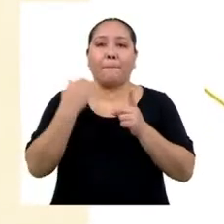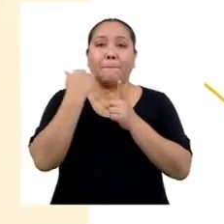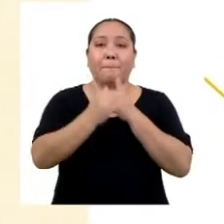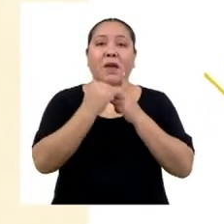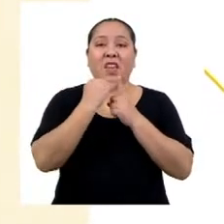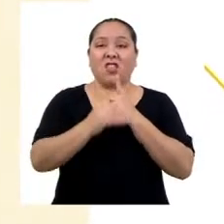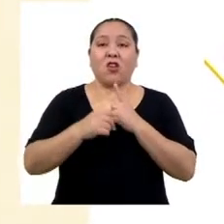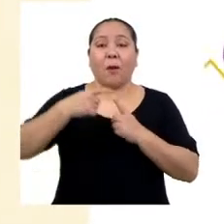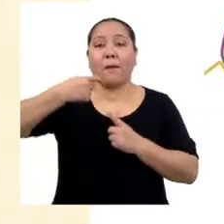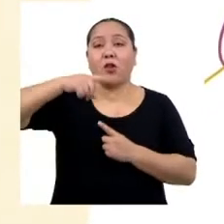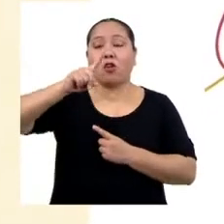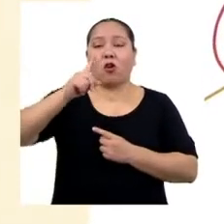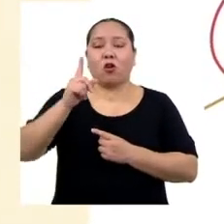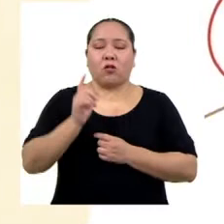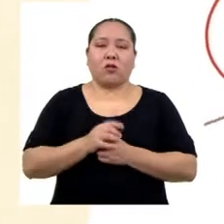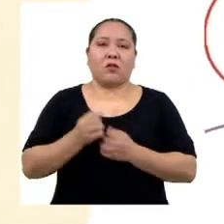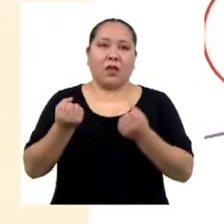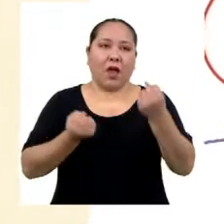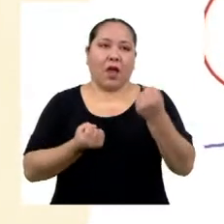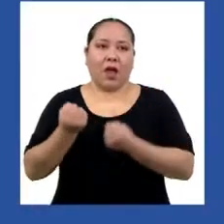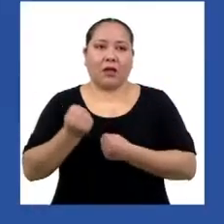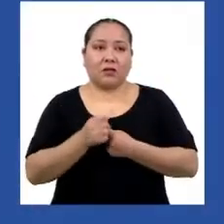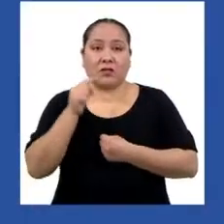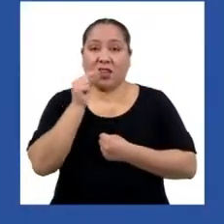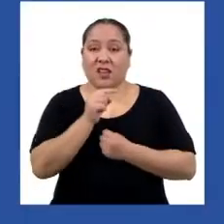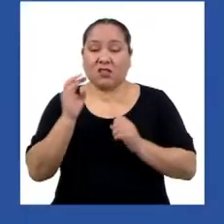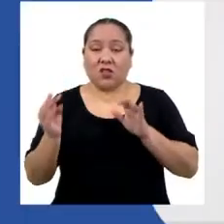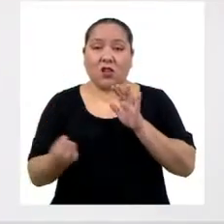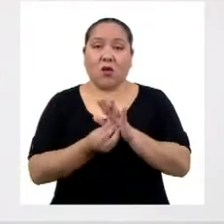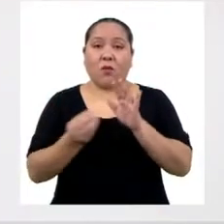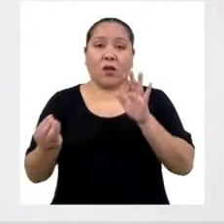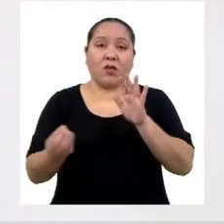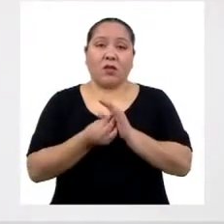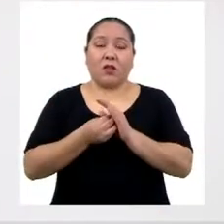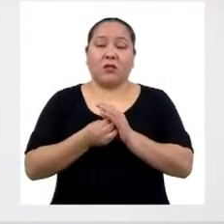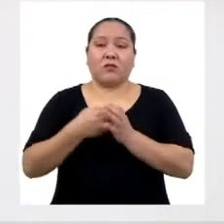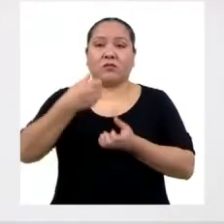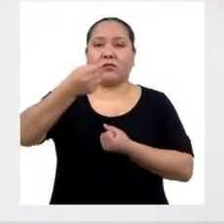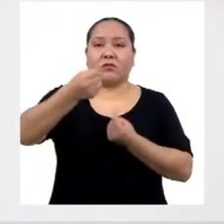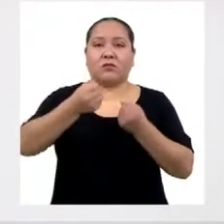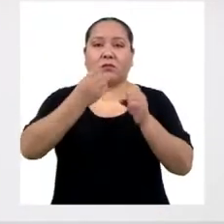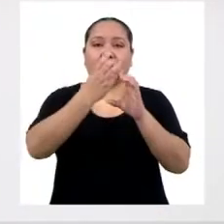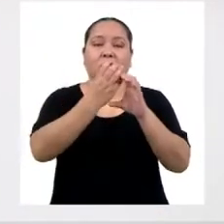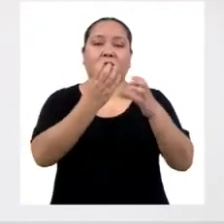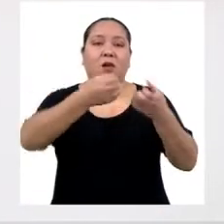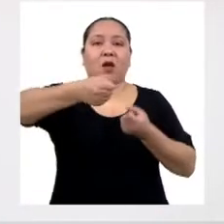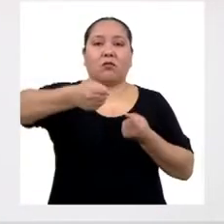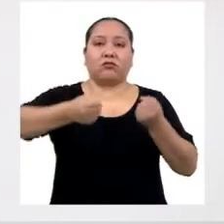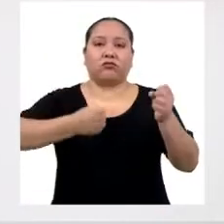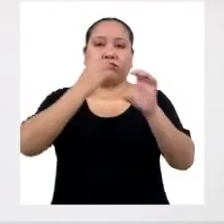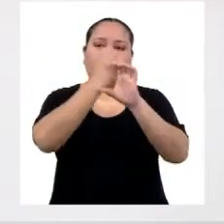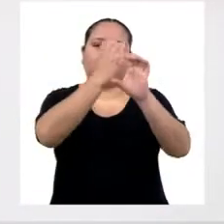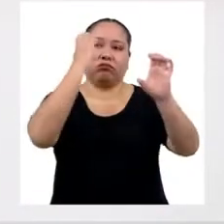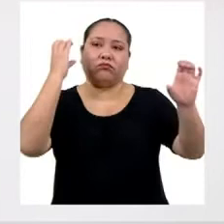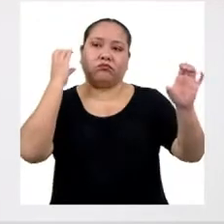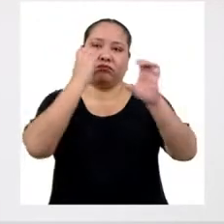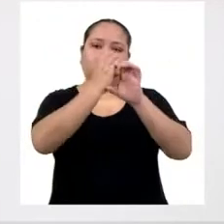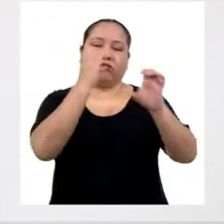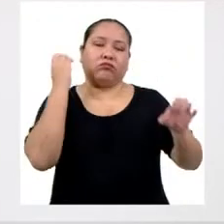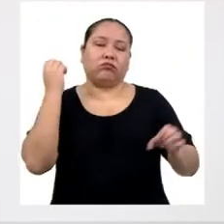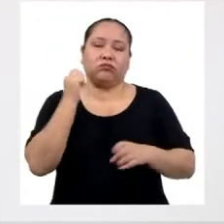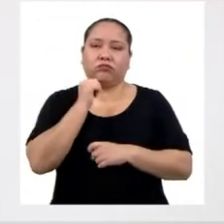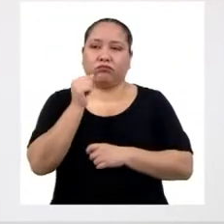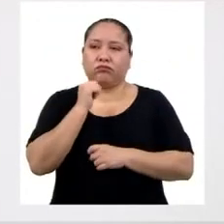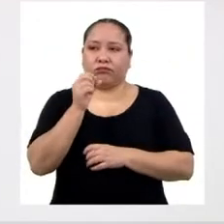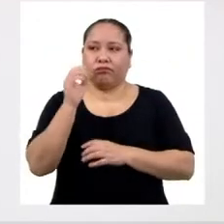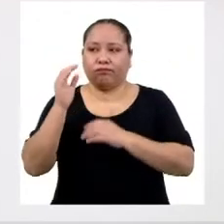vehículos. Si a eso le sumamos el transporte público, que no es tan bueno, y la falta de